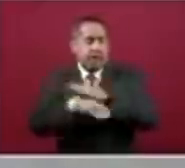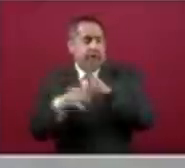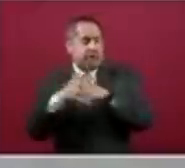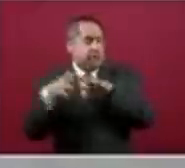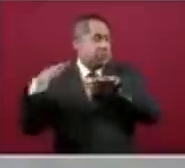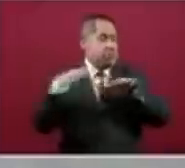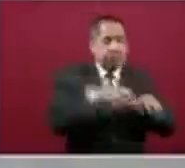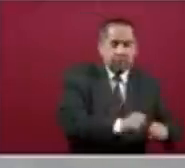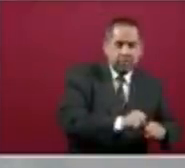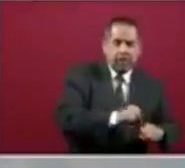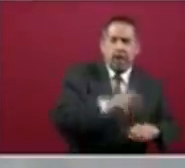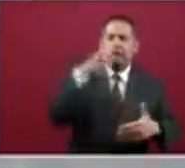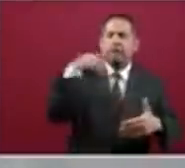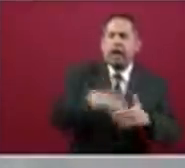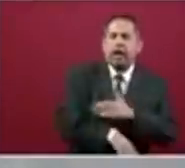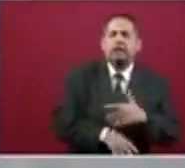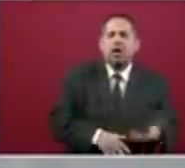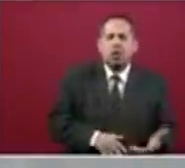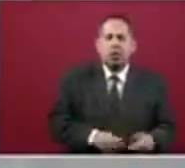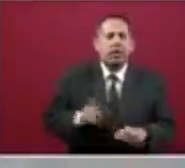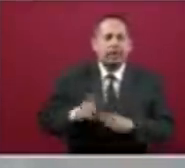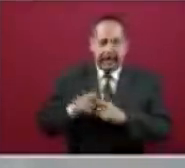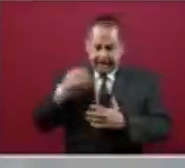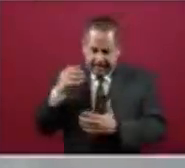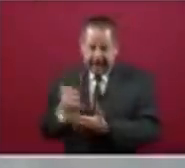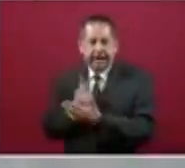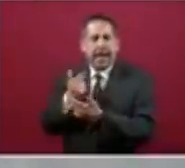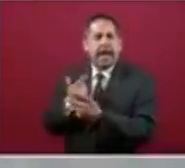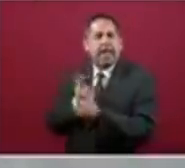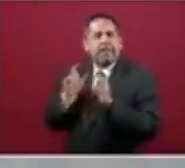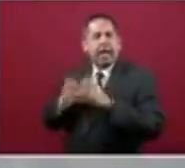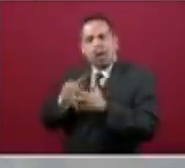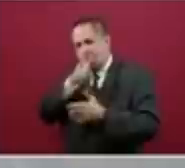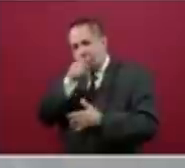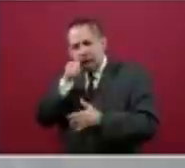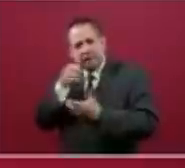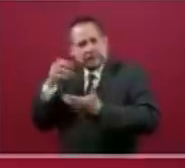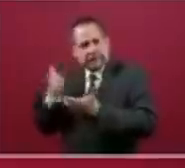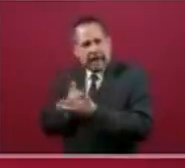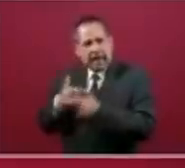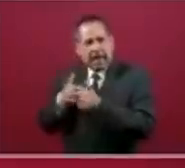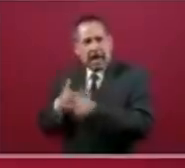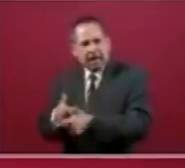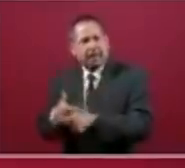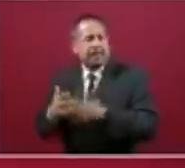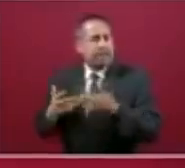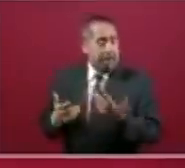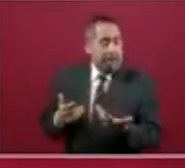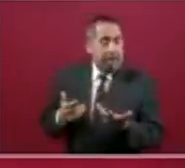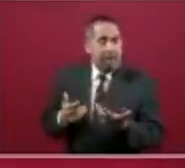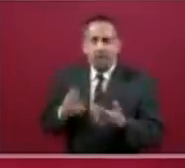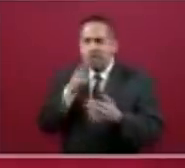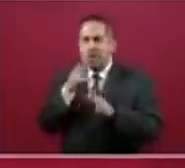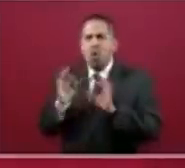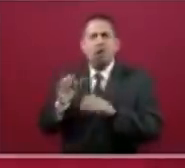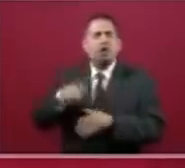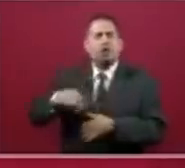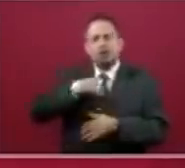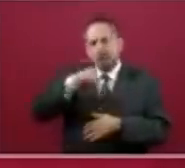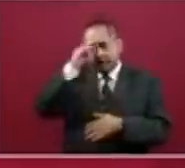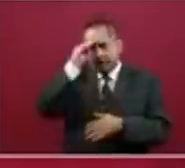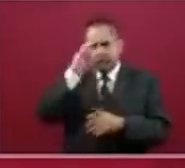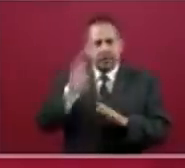fracasaron, y triunfa el movimiento liberal y triunfa Juárez y se pensó,